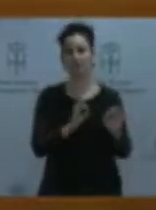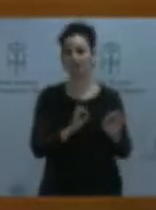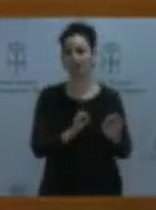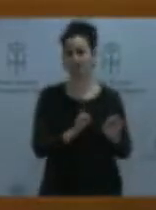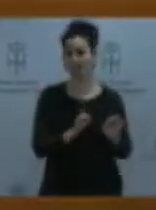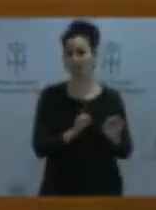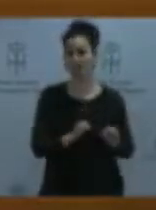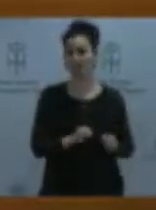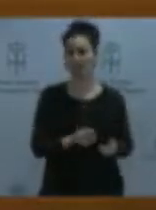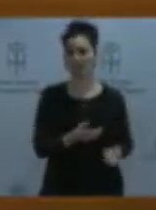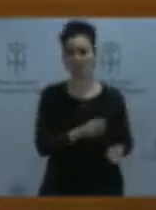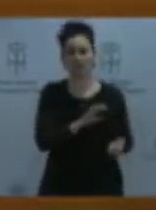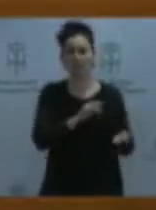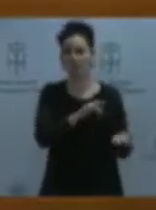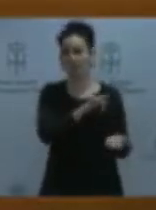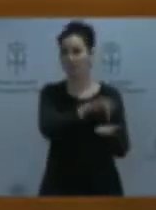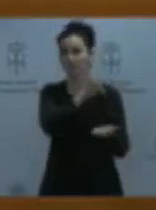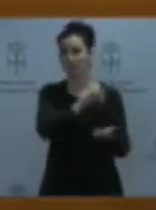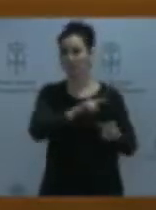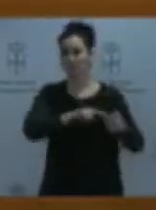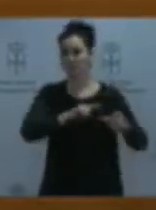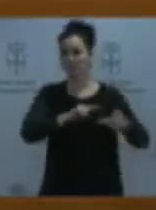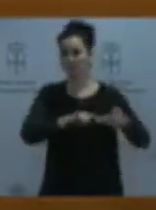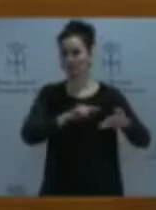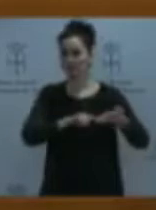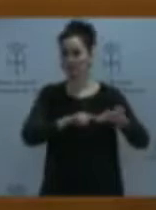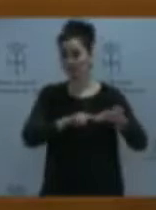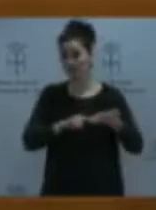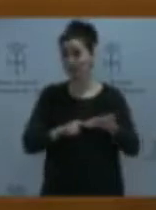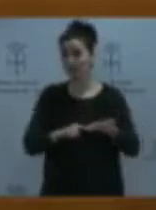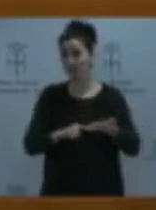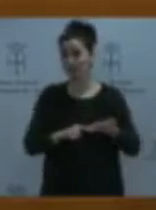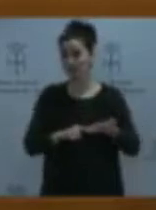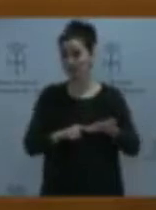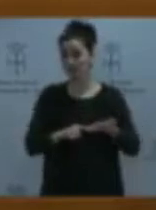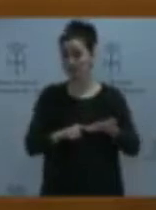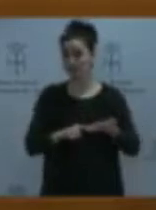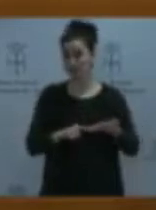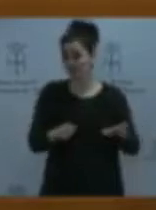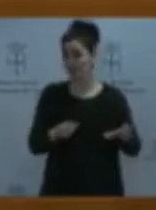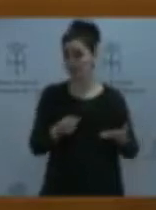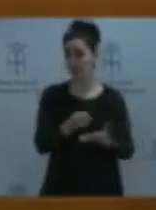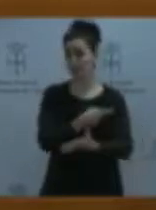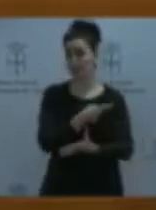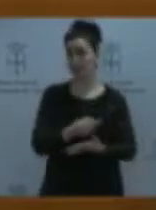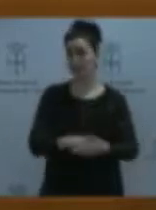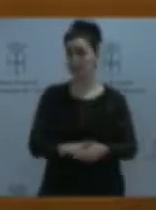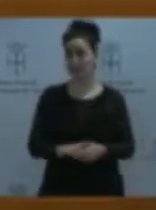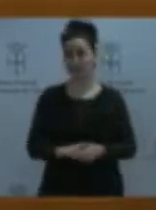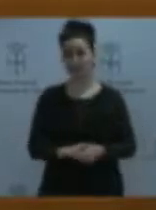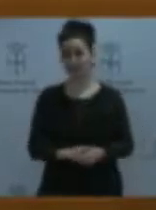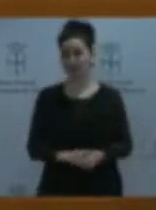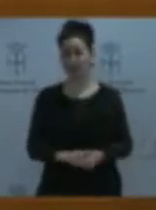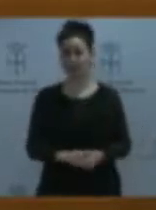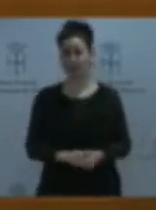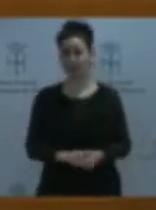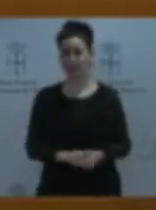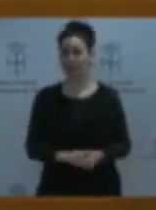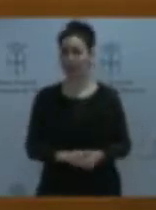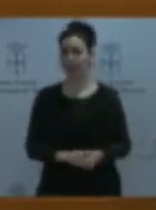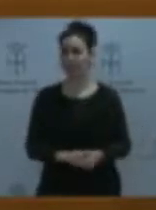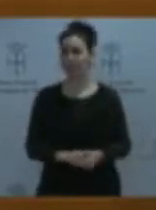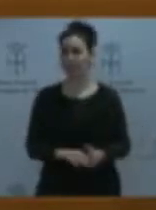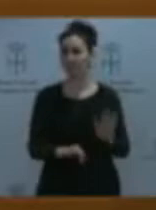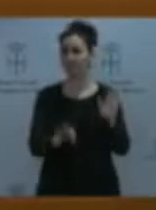consejero no quiso responder, con lo cual entendemos que no existe. Por tanto, hay un punto, el primero, en el que exigimos que